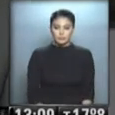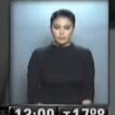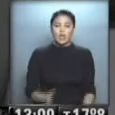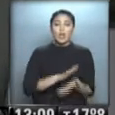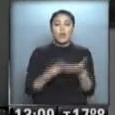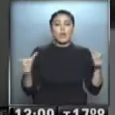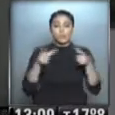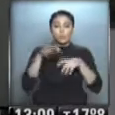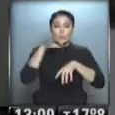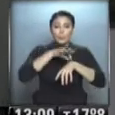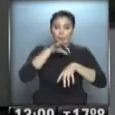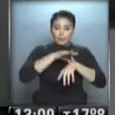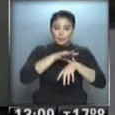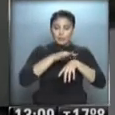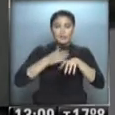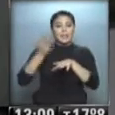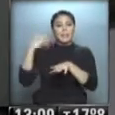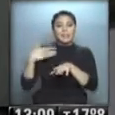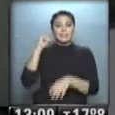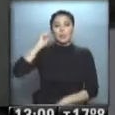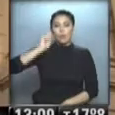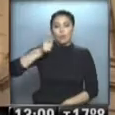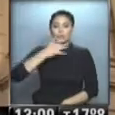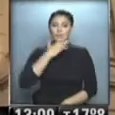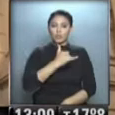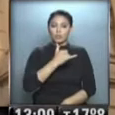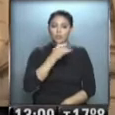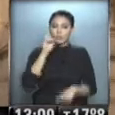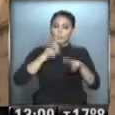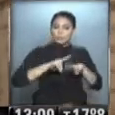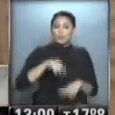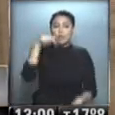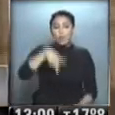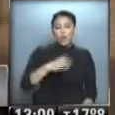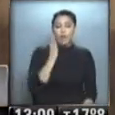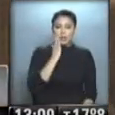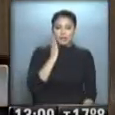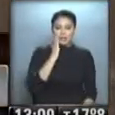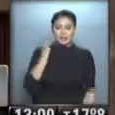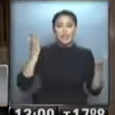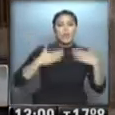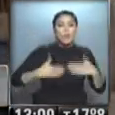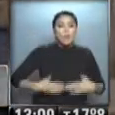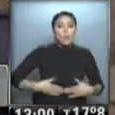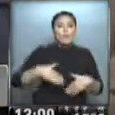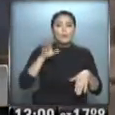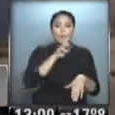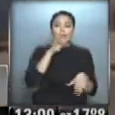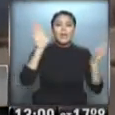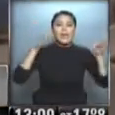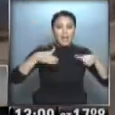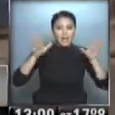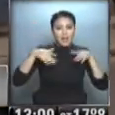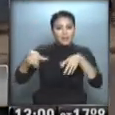La nueva junta médica designada por la justicia va a llevar adelante esta tarde la exhumación del cuerpo de